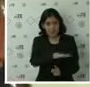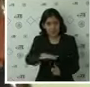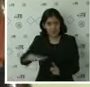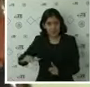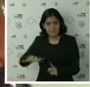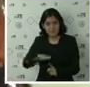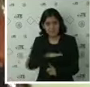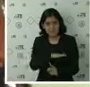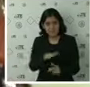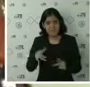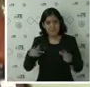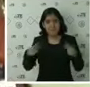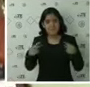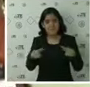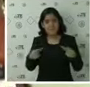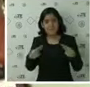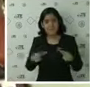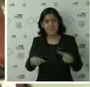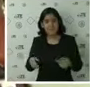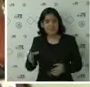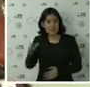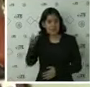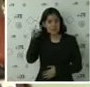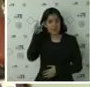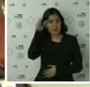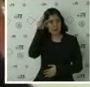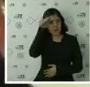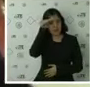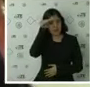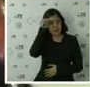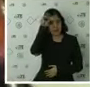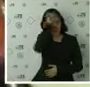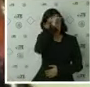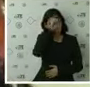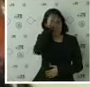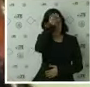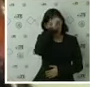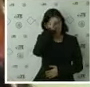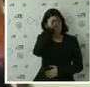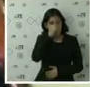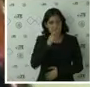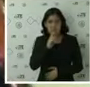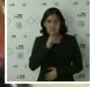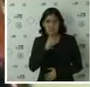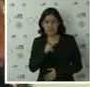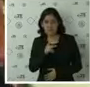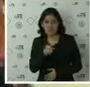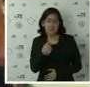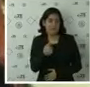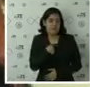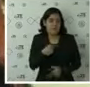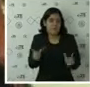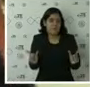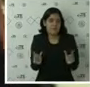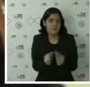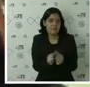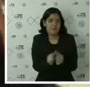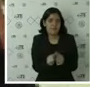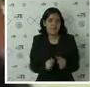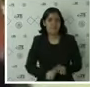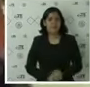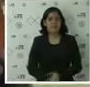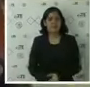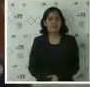pues sea más crítica. Y pues con esto cerraría mi conclusión.